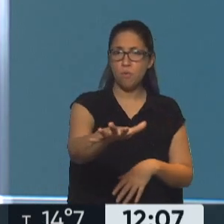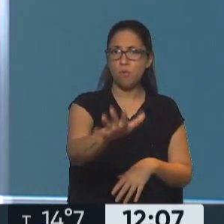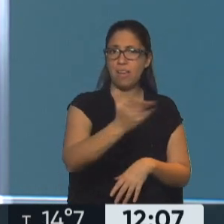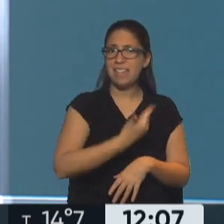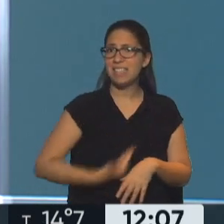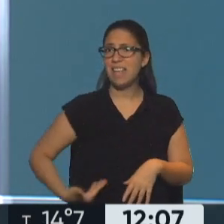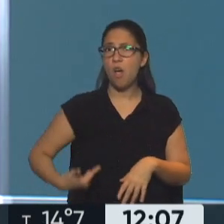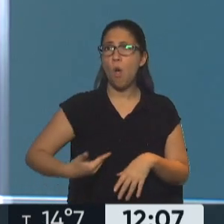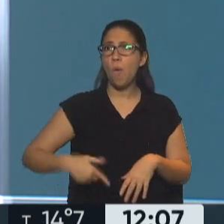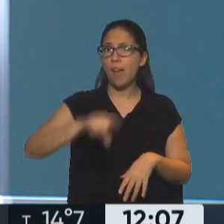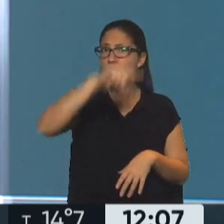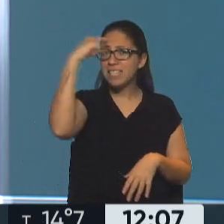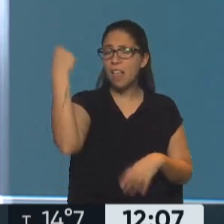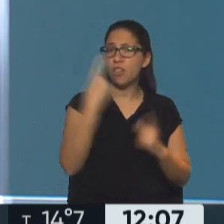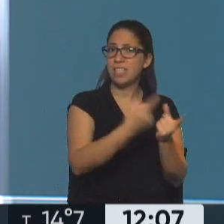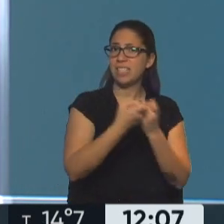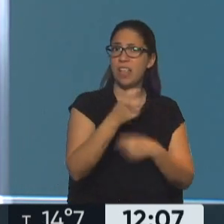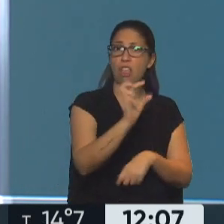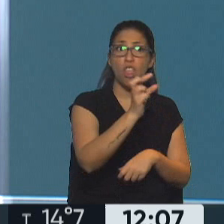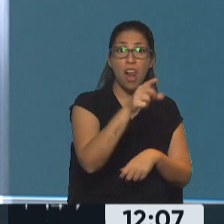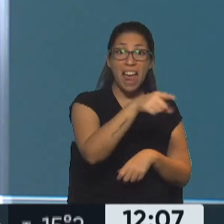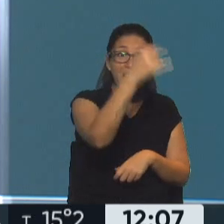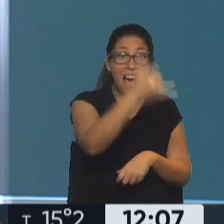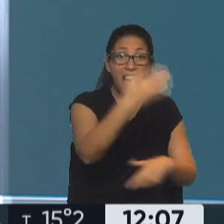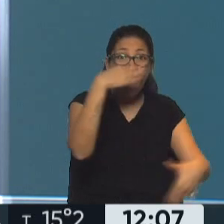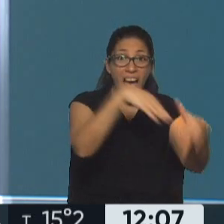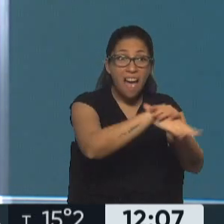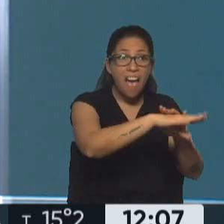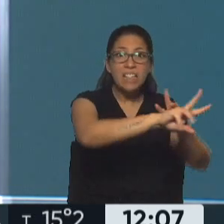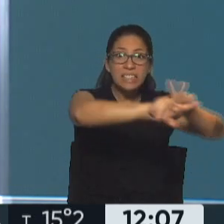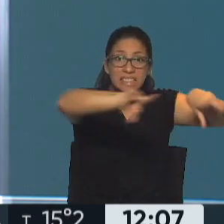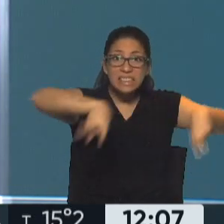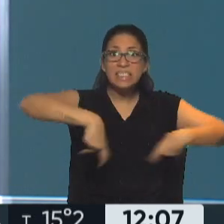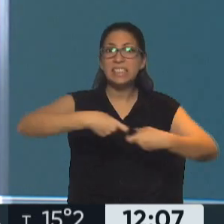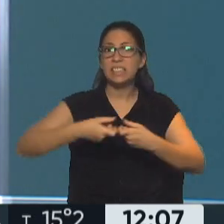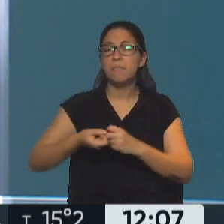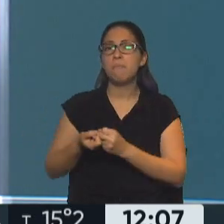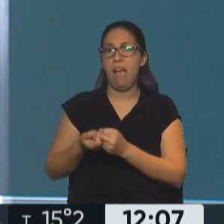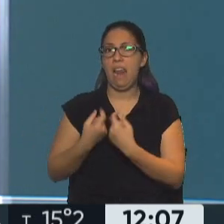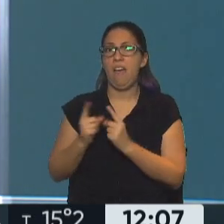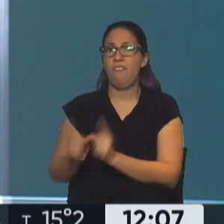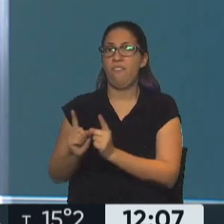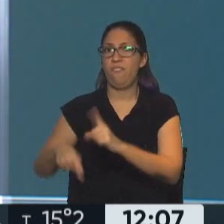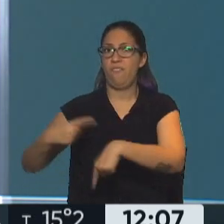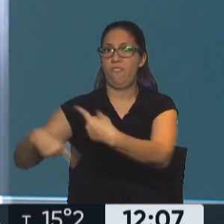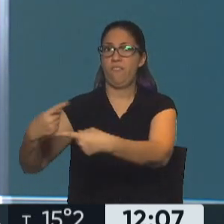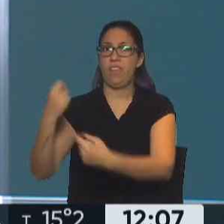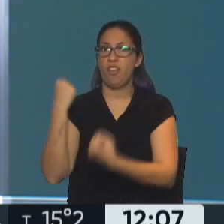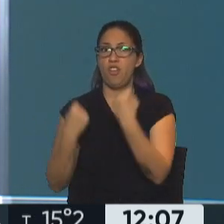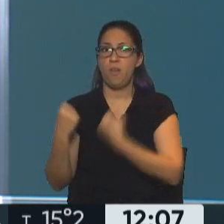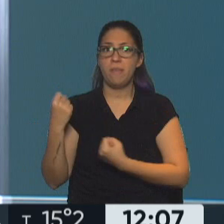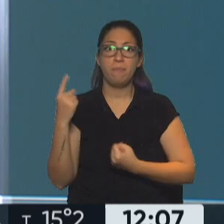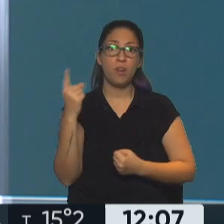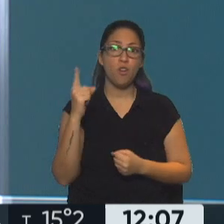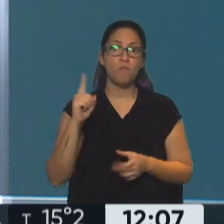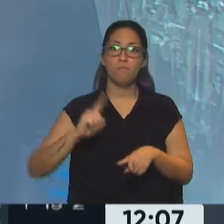no el gobierno, necesita de hacerse de esos dólares para, bueno, sostener el financiamiento de las importaciones, pero también es cierto que en términos